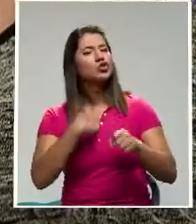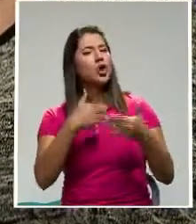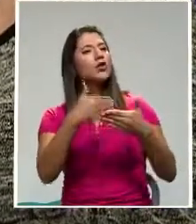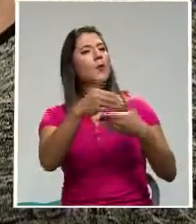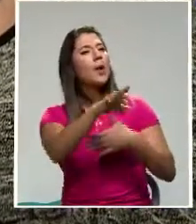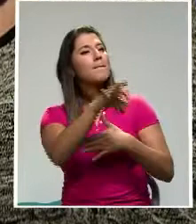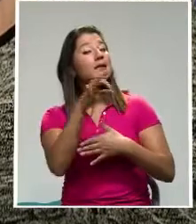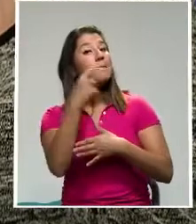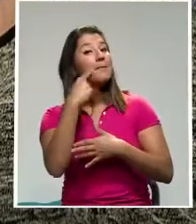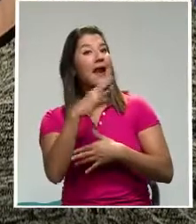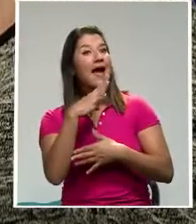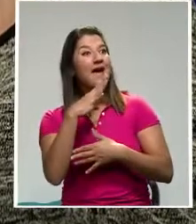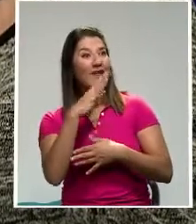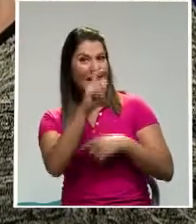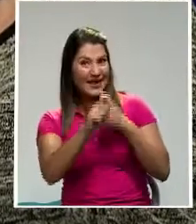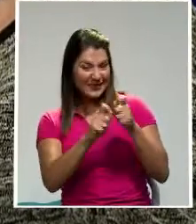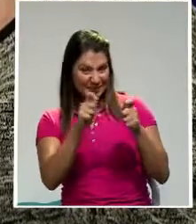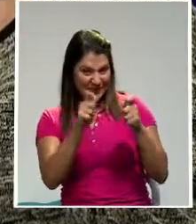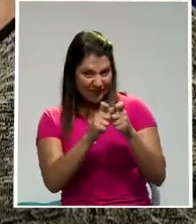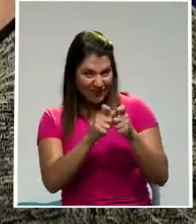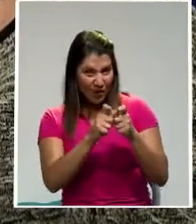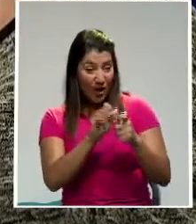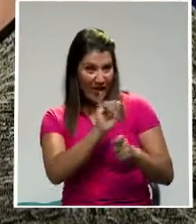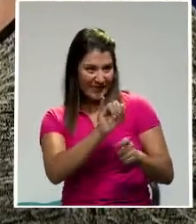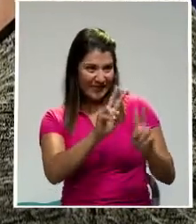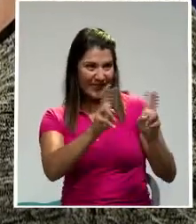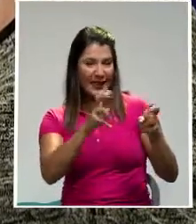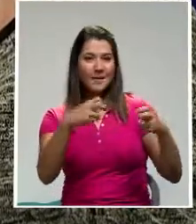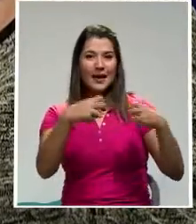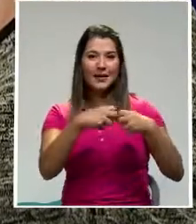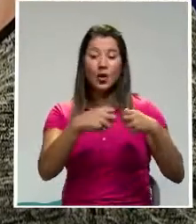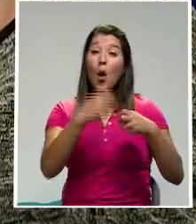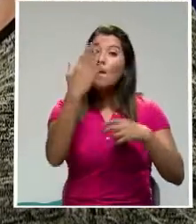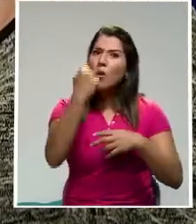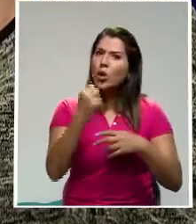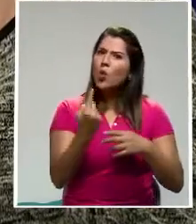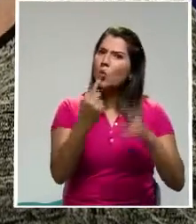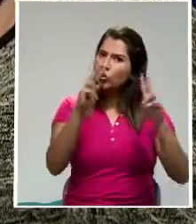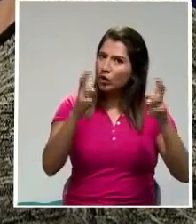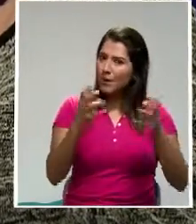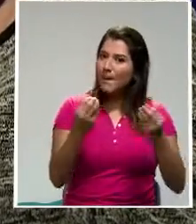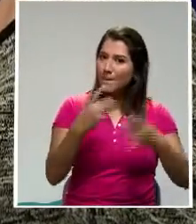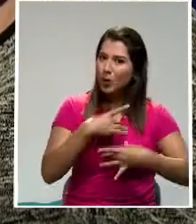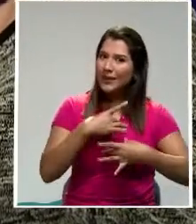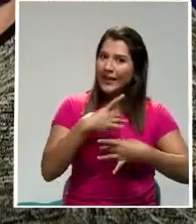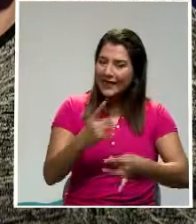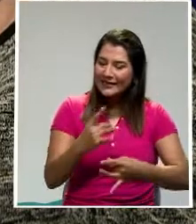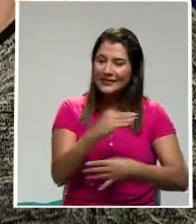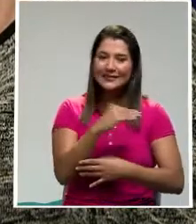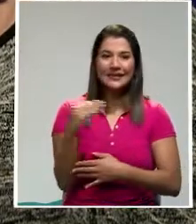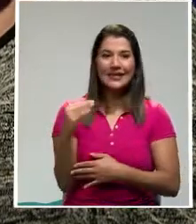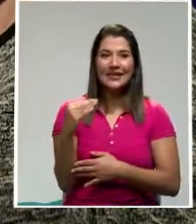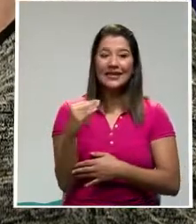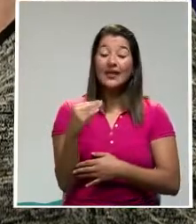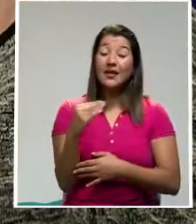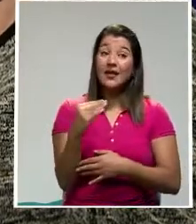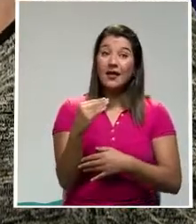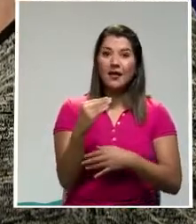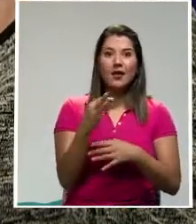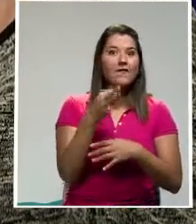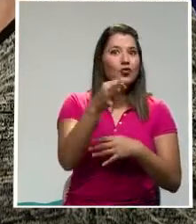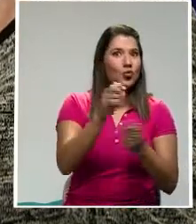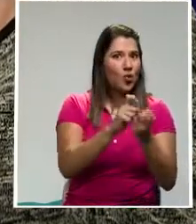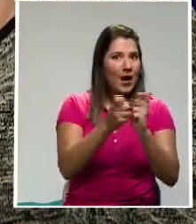para hablar de específicamente del tema de electricidad, porque es un tema apasionante que se viene. Necesitamos